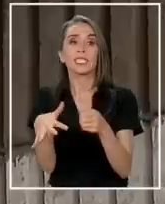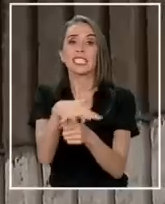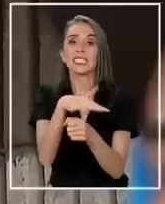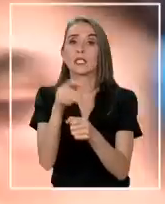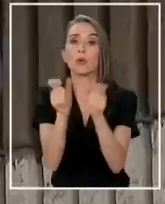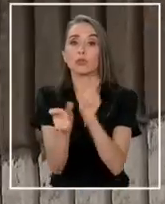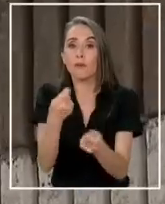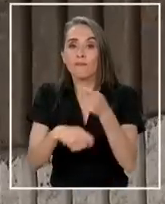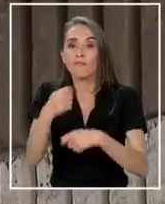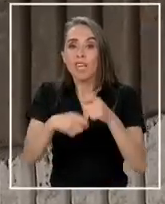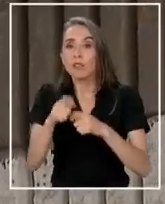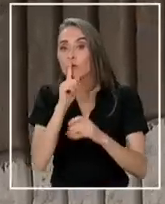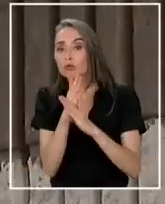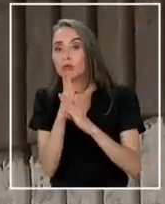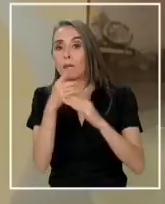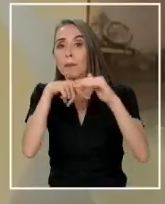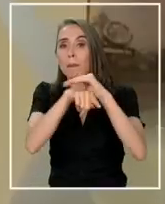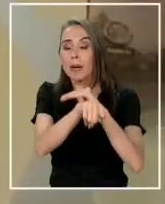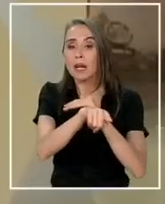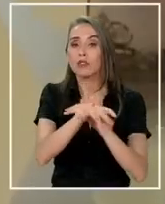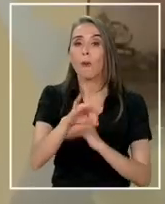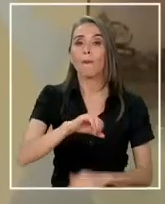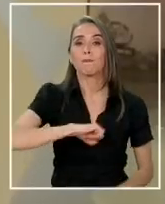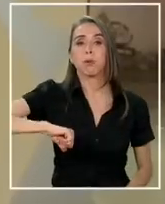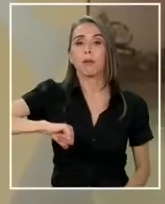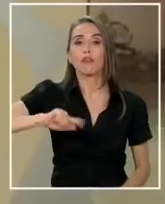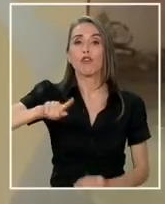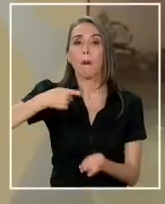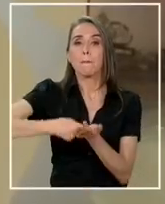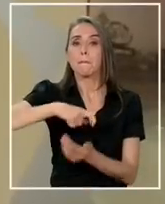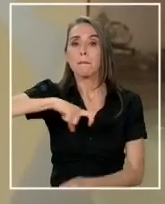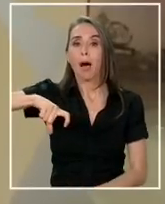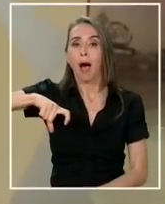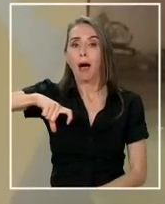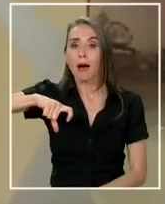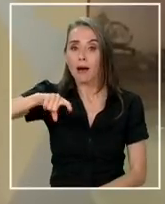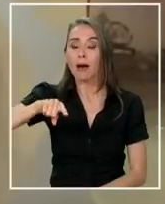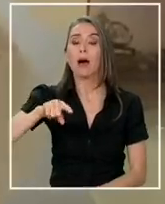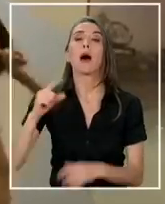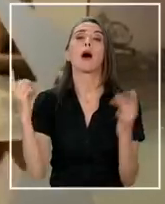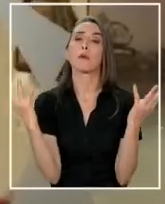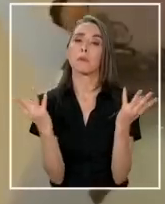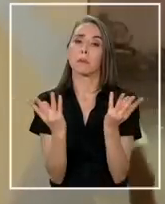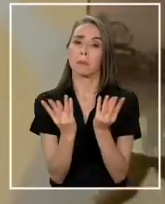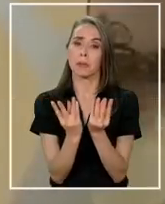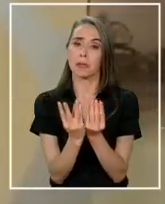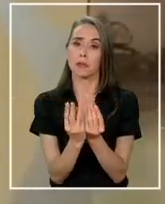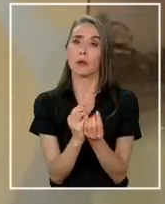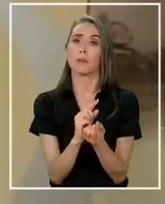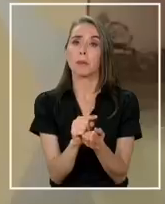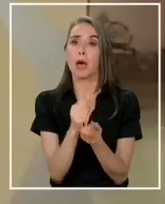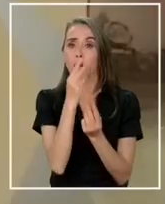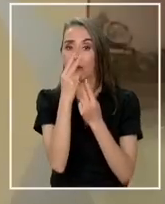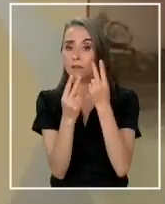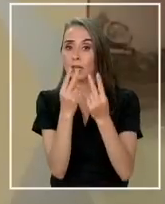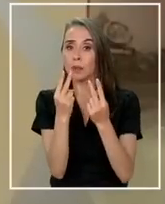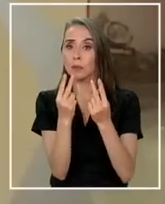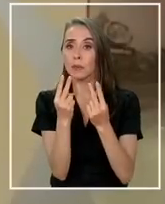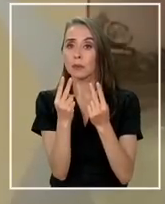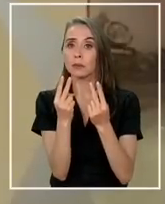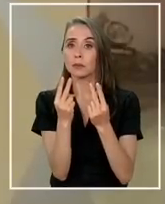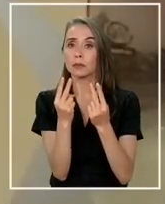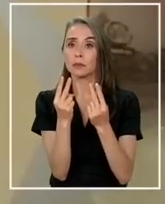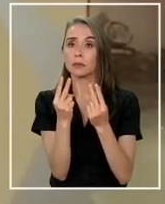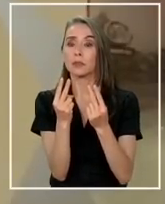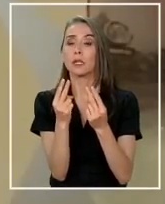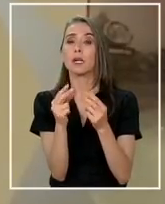de comercio ambulante o de evasión que si bien es una evasión minoritaria ha venido mostrando indicios